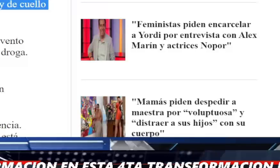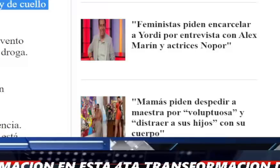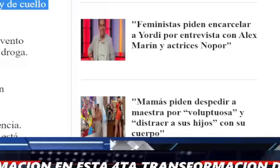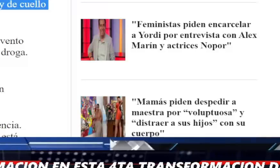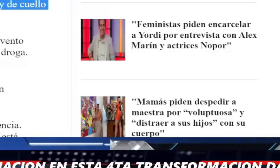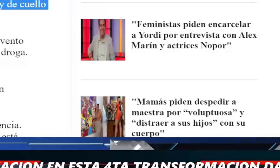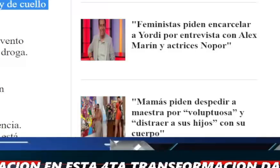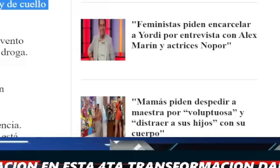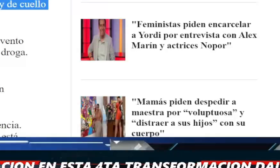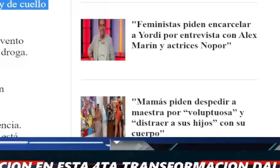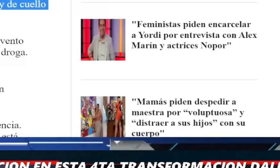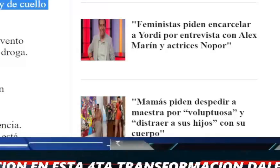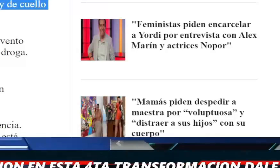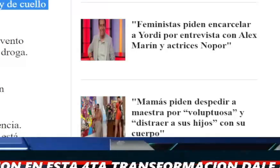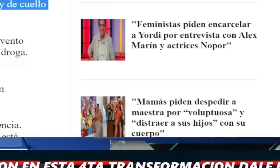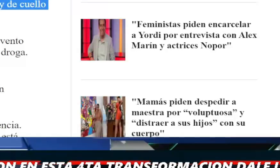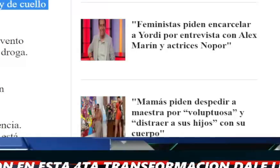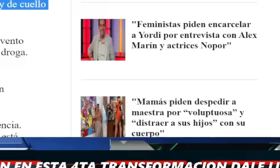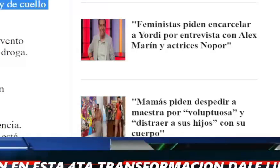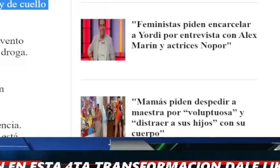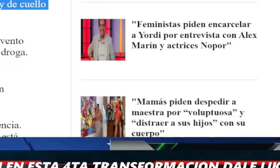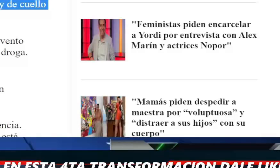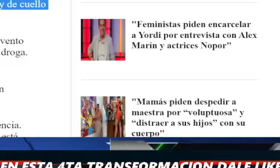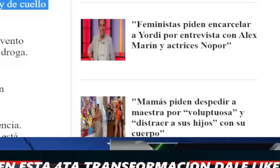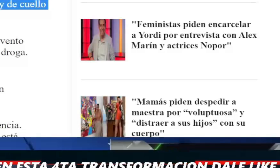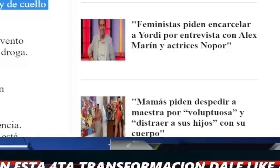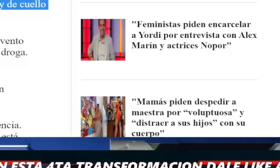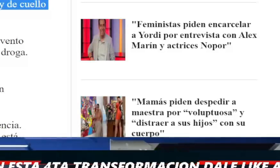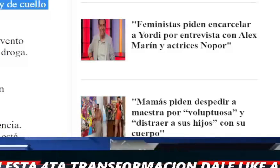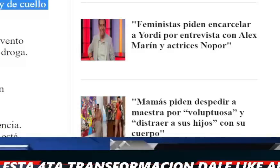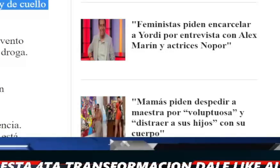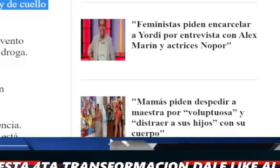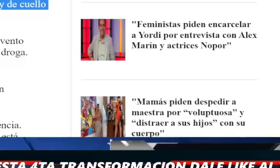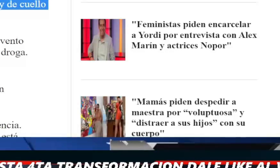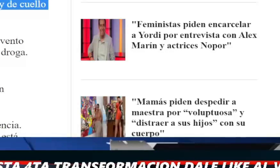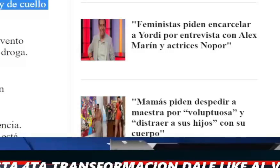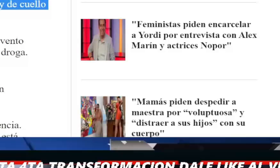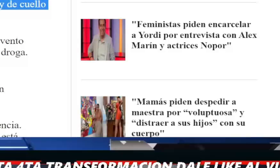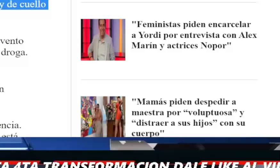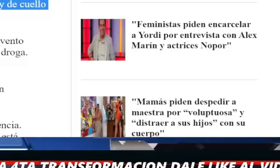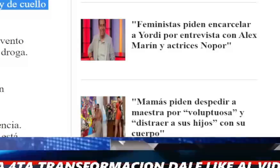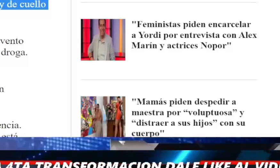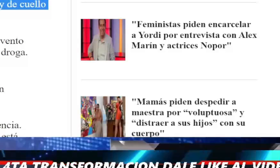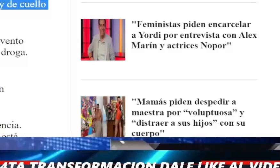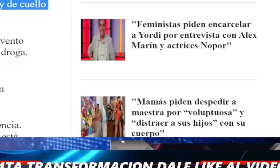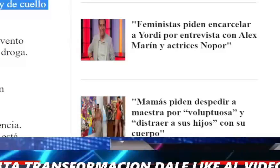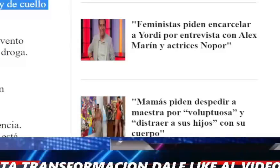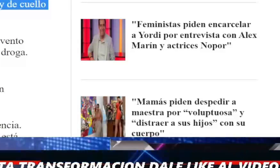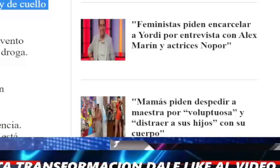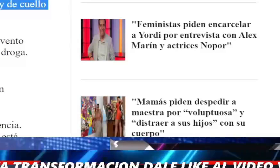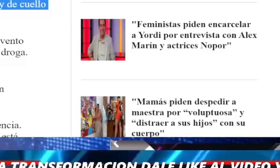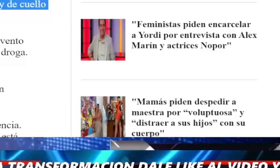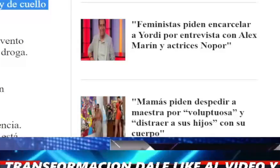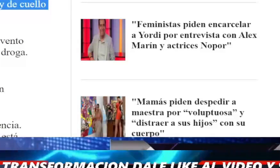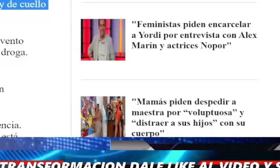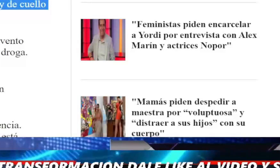narcotráfico, y señaló directamente a Francisco Labastido Ochoa y a Porfirio Muñoz Ledo. Dejen de calumniar y presenten pruebas, así los